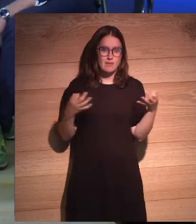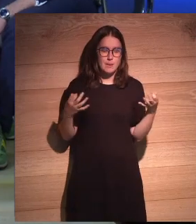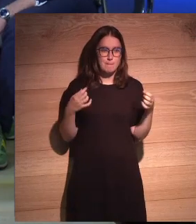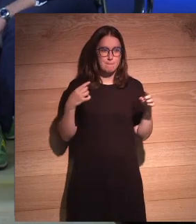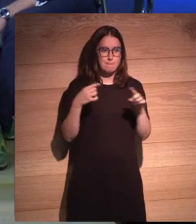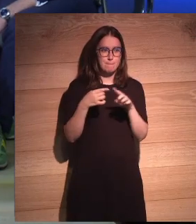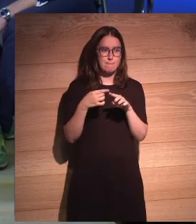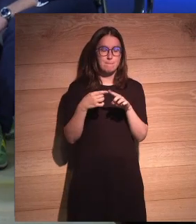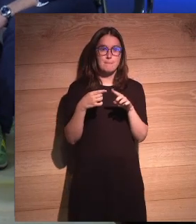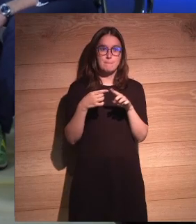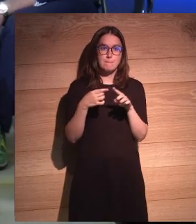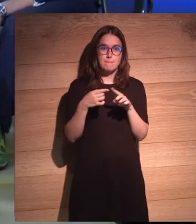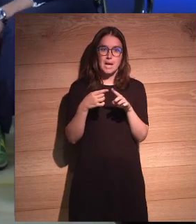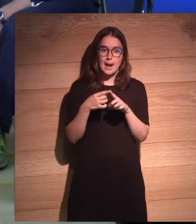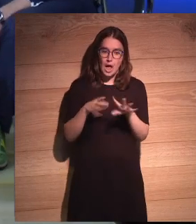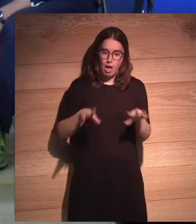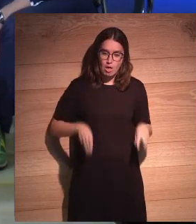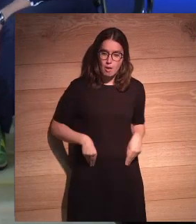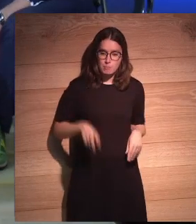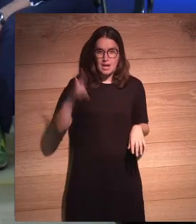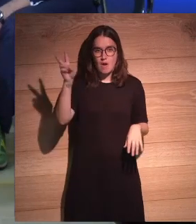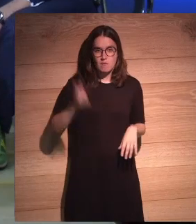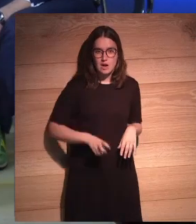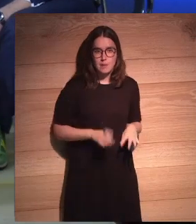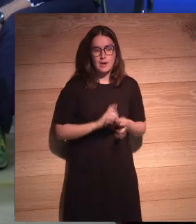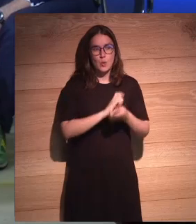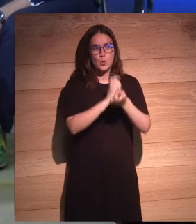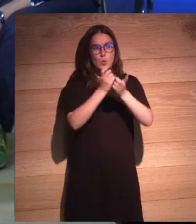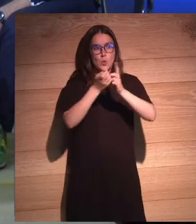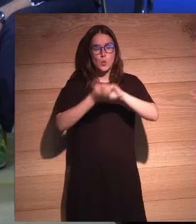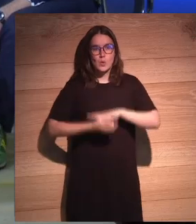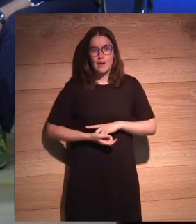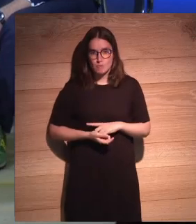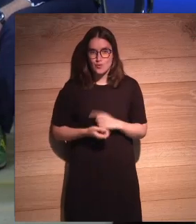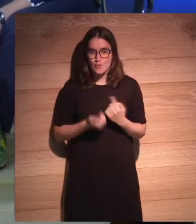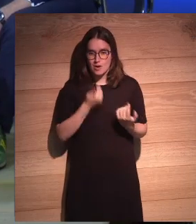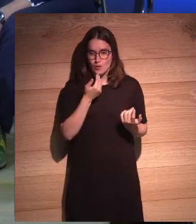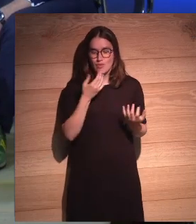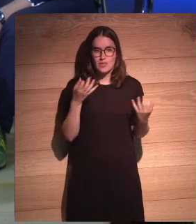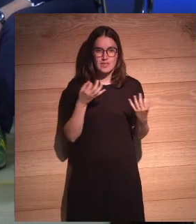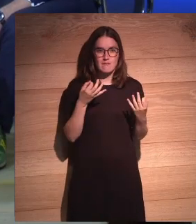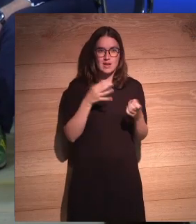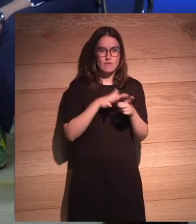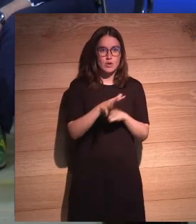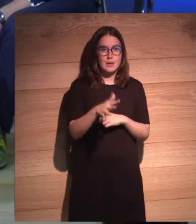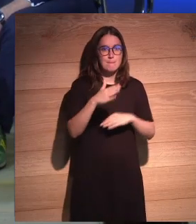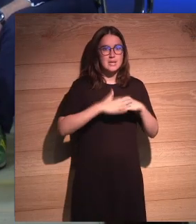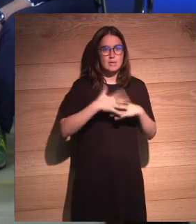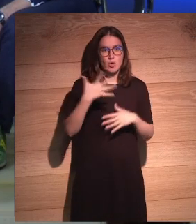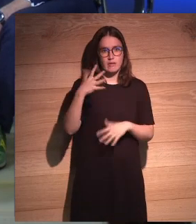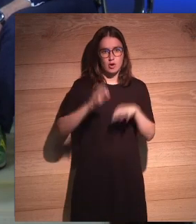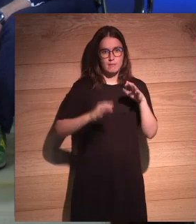para que sea para que sea aceptada, no sea un cambio no innovativo, debe afectar al 5% como mínimo